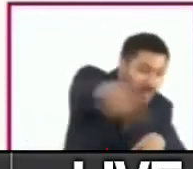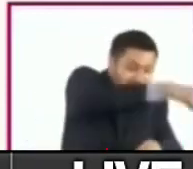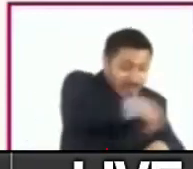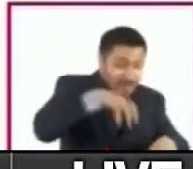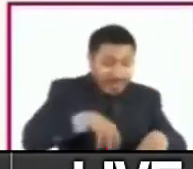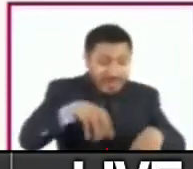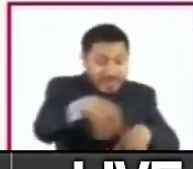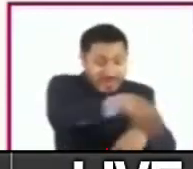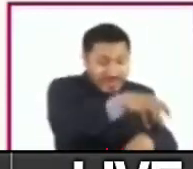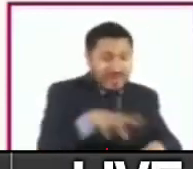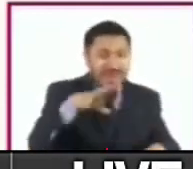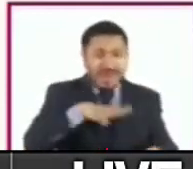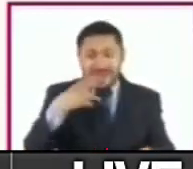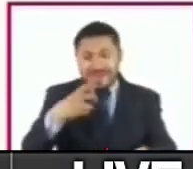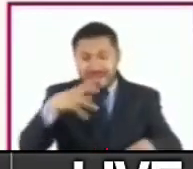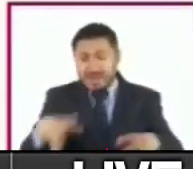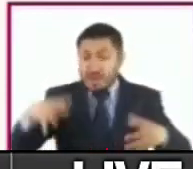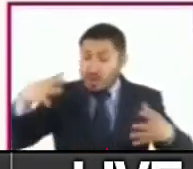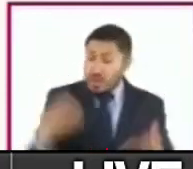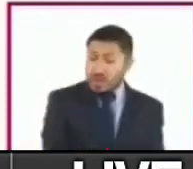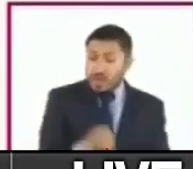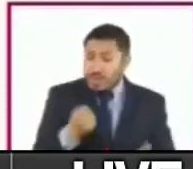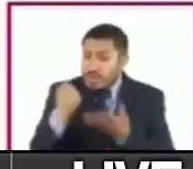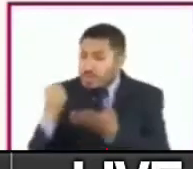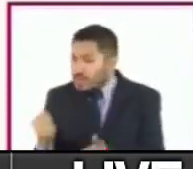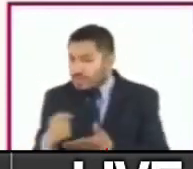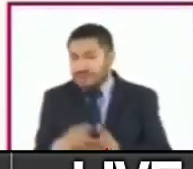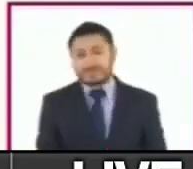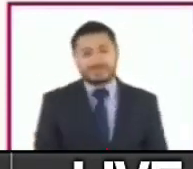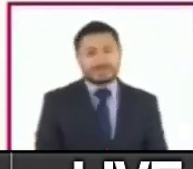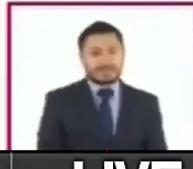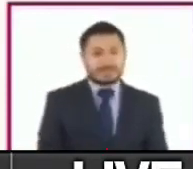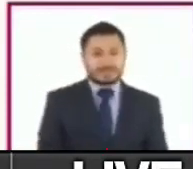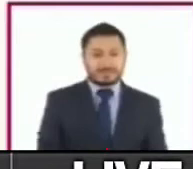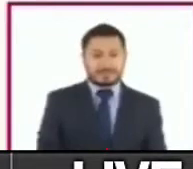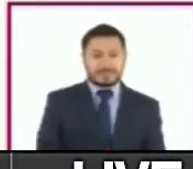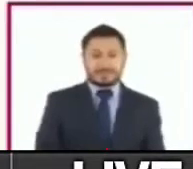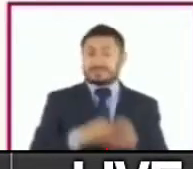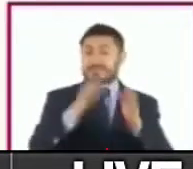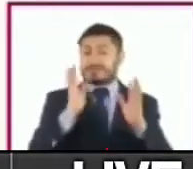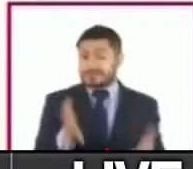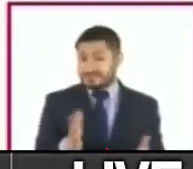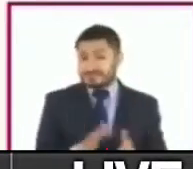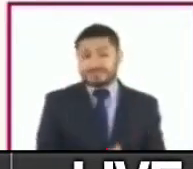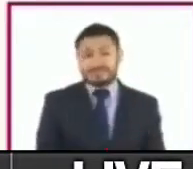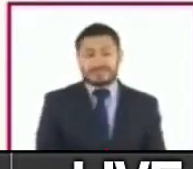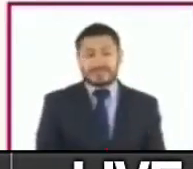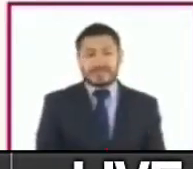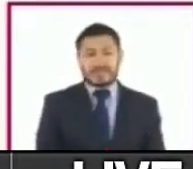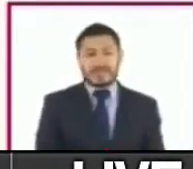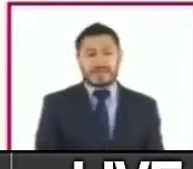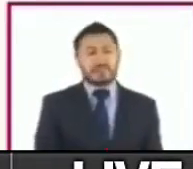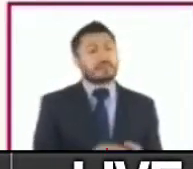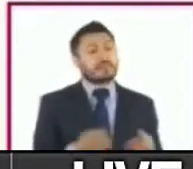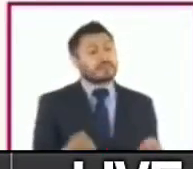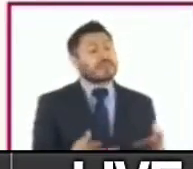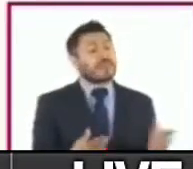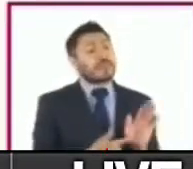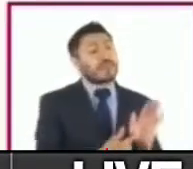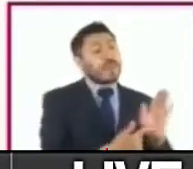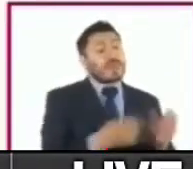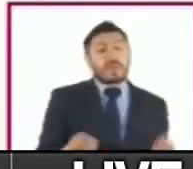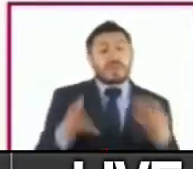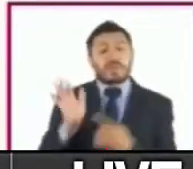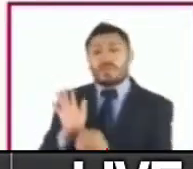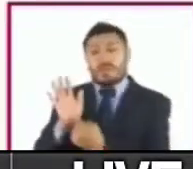serán los puntos que se otorguen al ganador. Ya que se ha dado el marcador, se da por terminado el